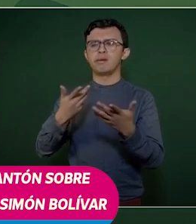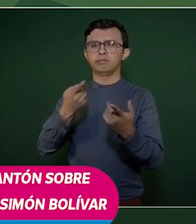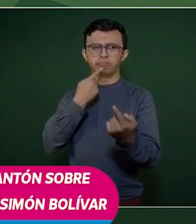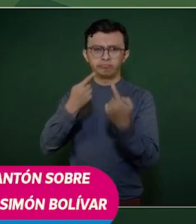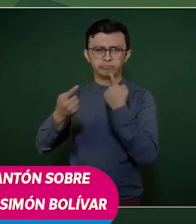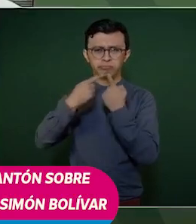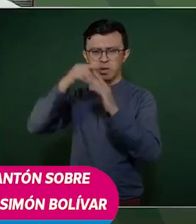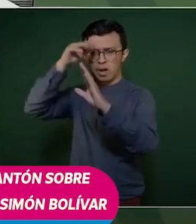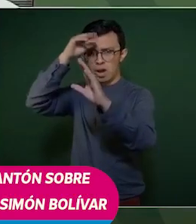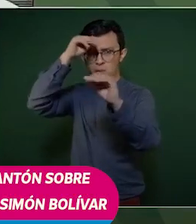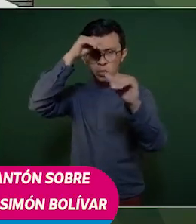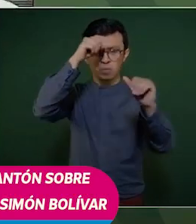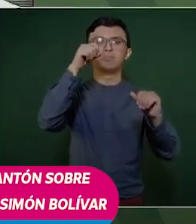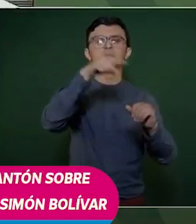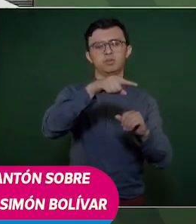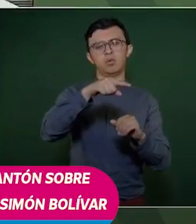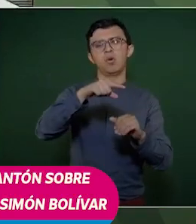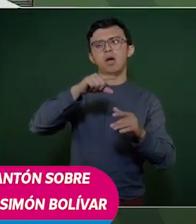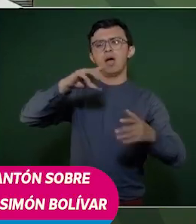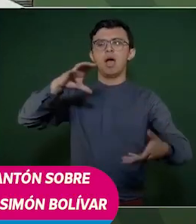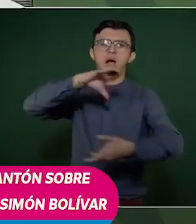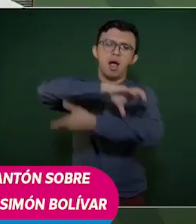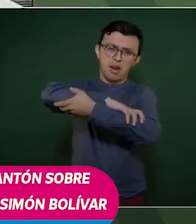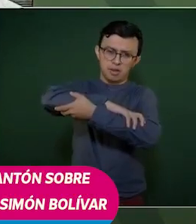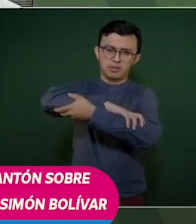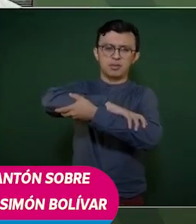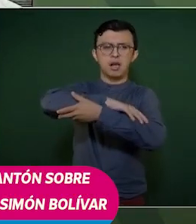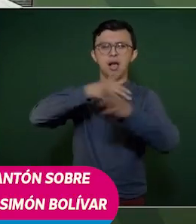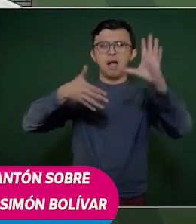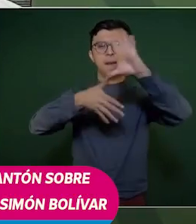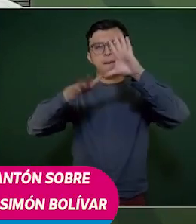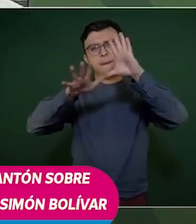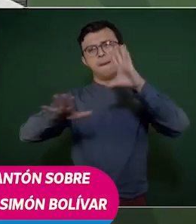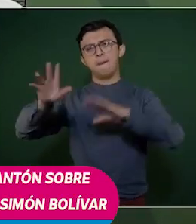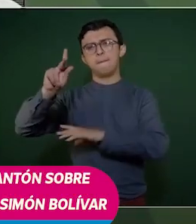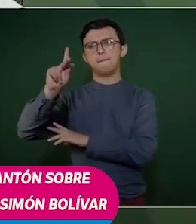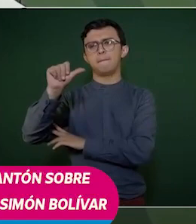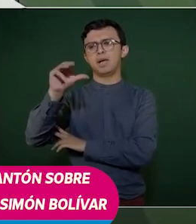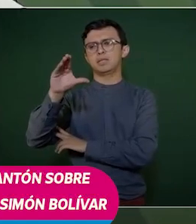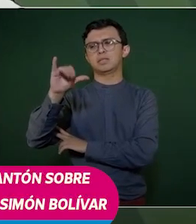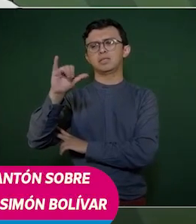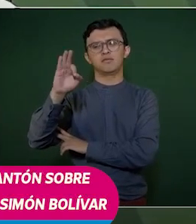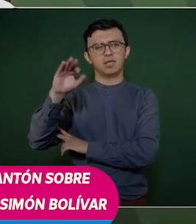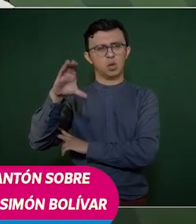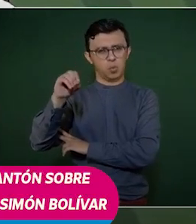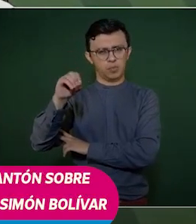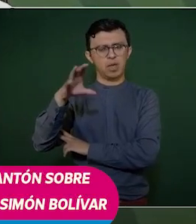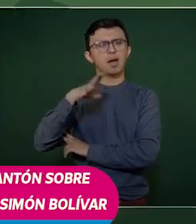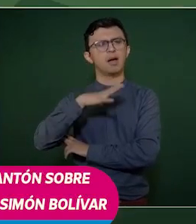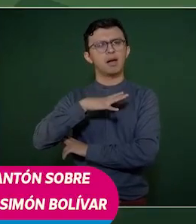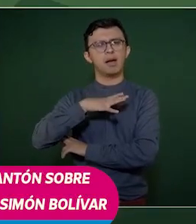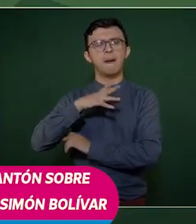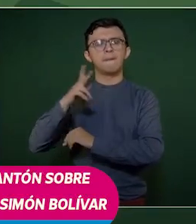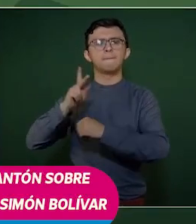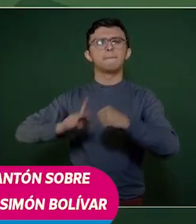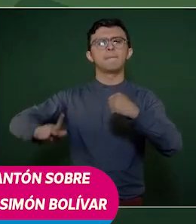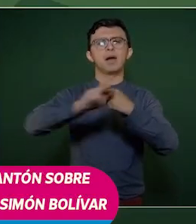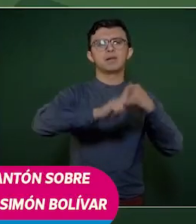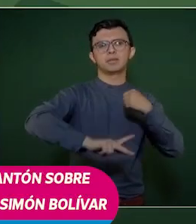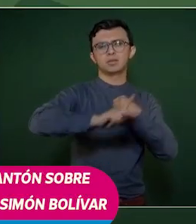de la Alianza del Pacífico, que son 4